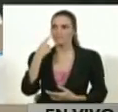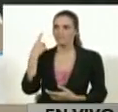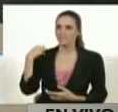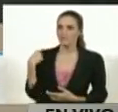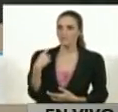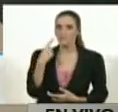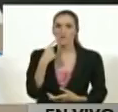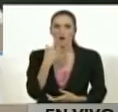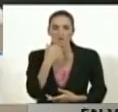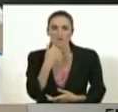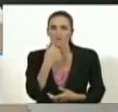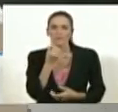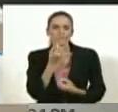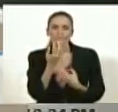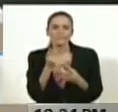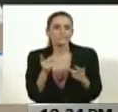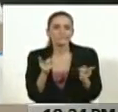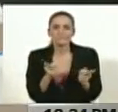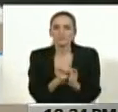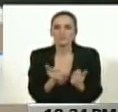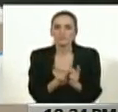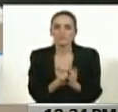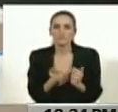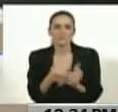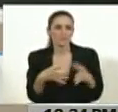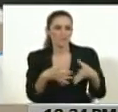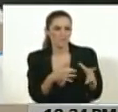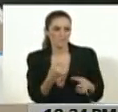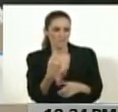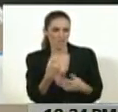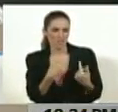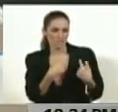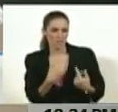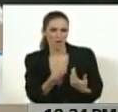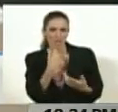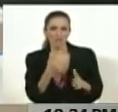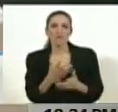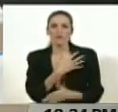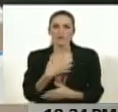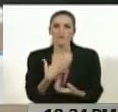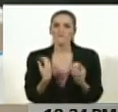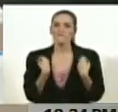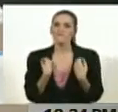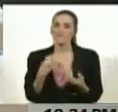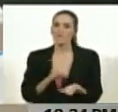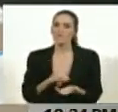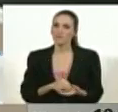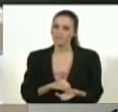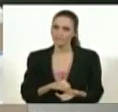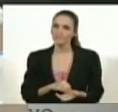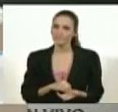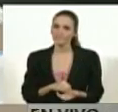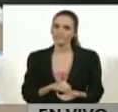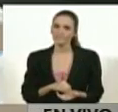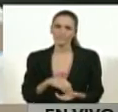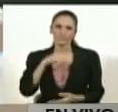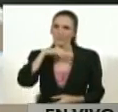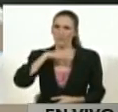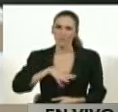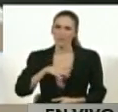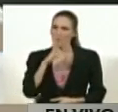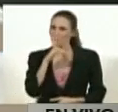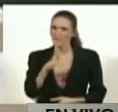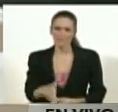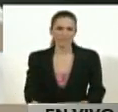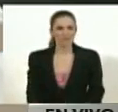una expresión minoritaria de ese cónclave inmoral Endo revivir esa historia